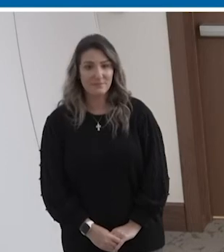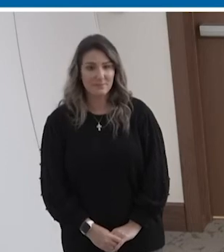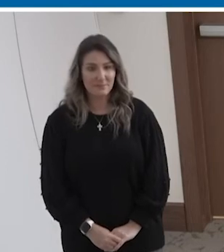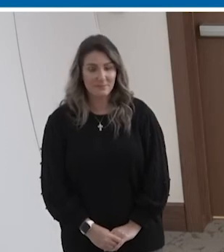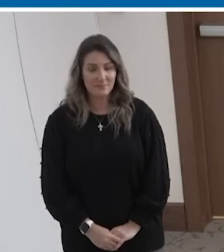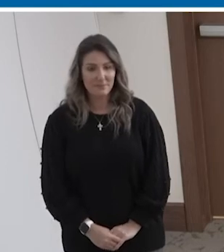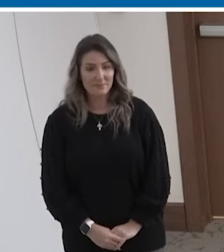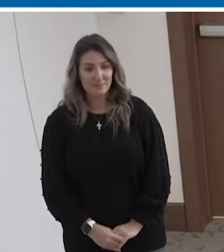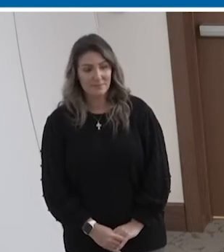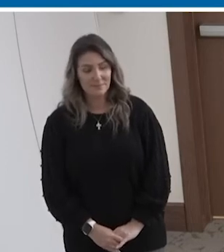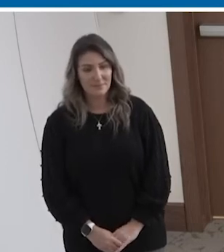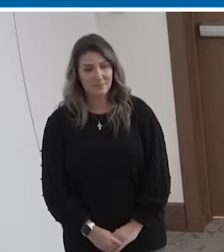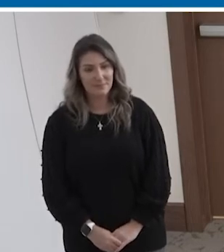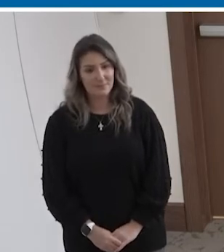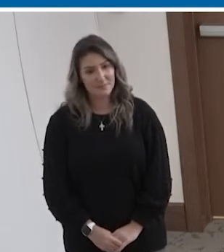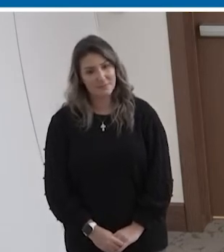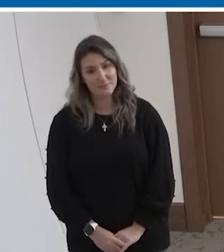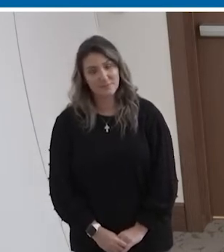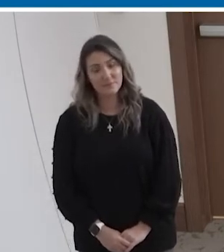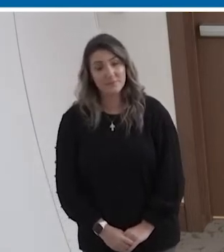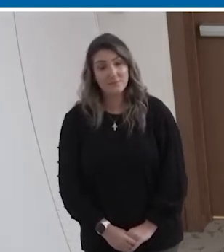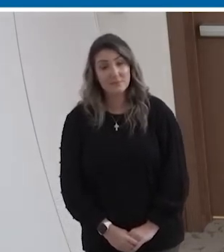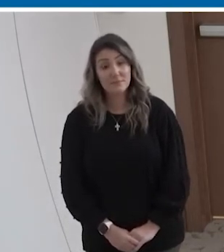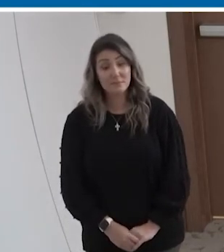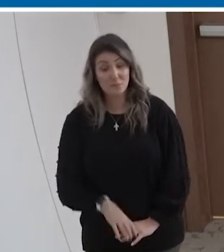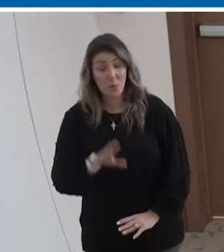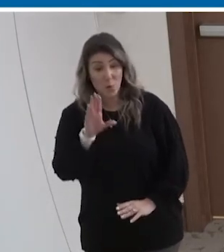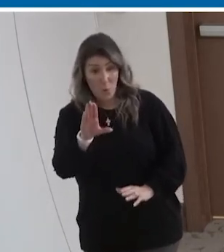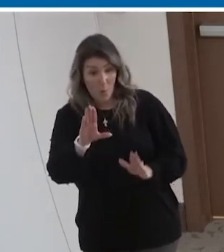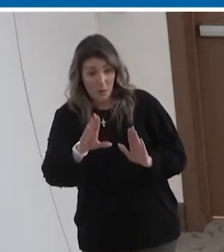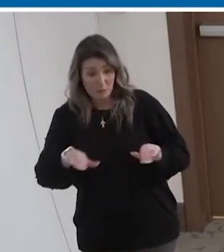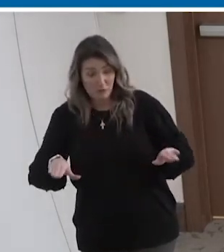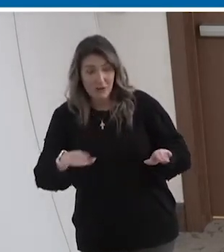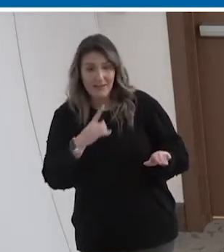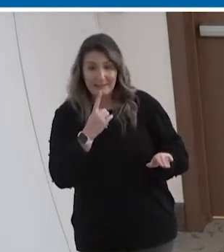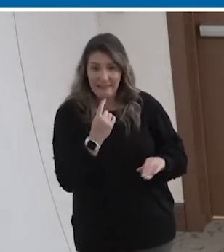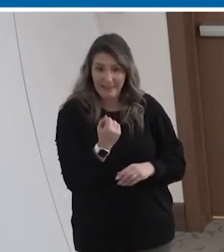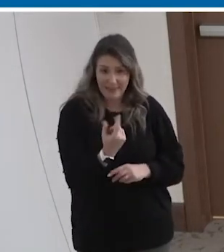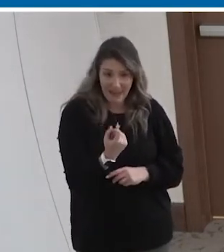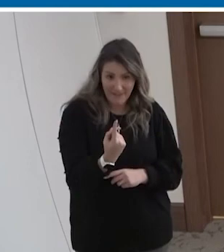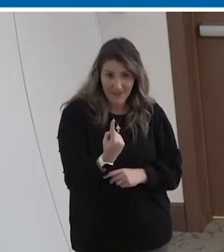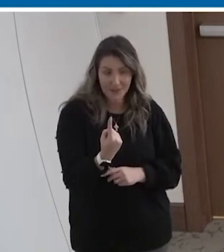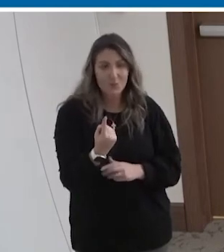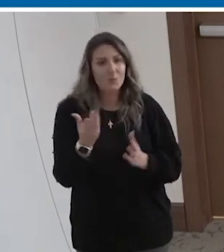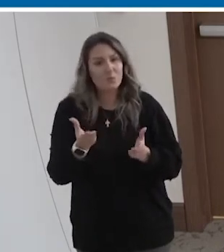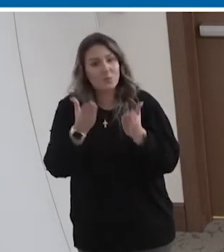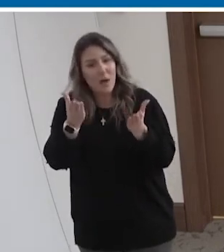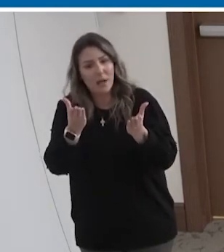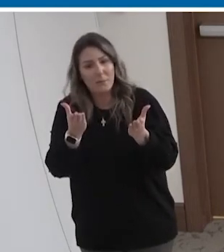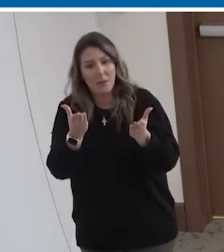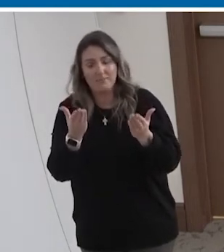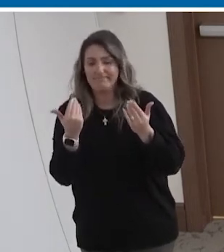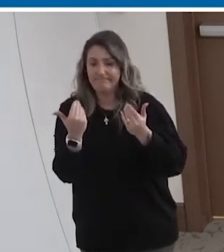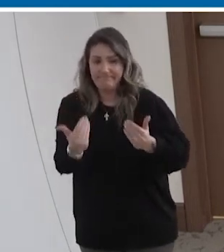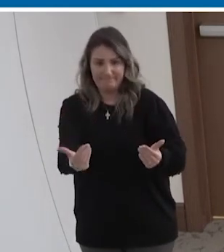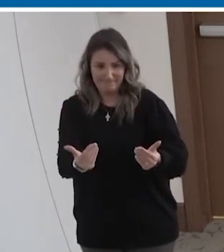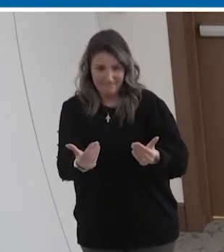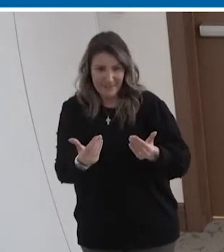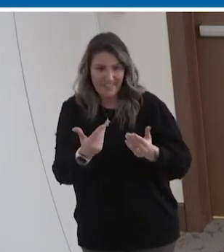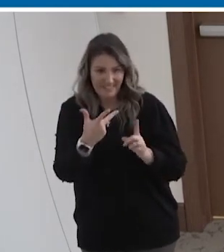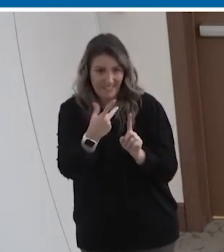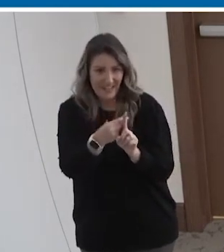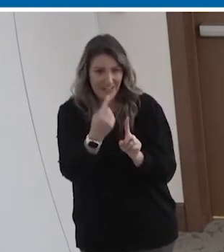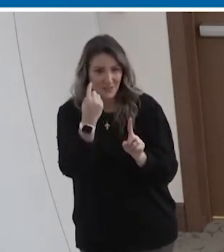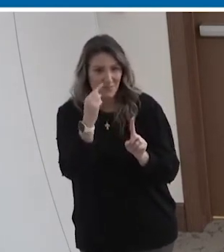pueden vacunar a sus niños. If your child is 11, we would recommend that they go get the vaccine